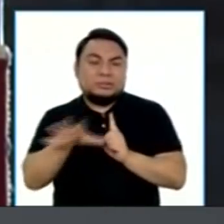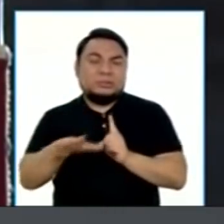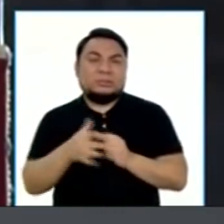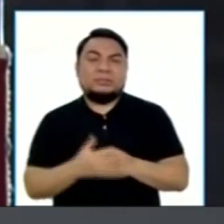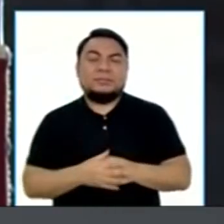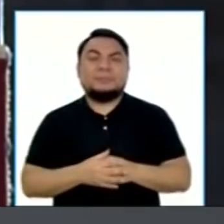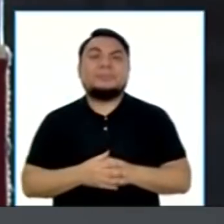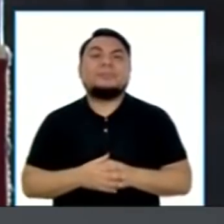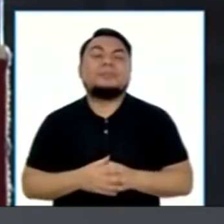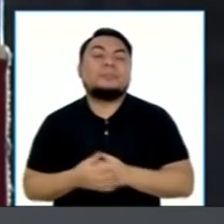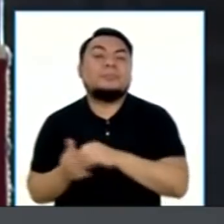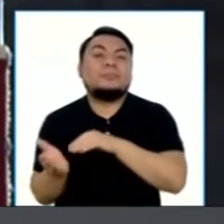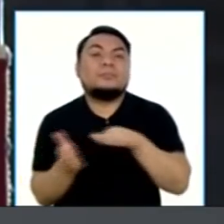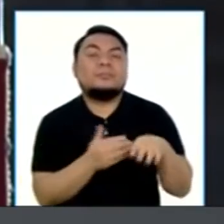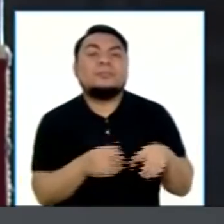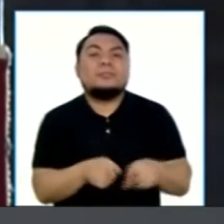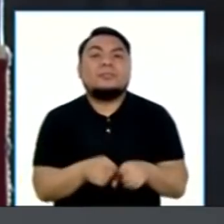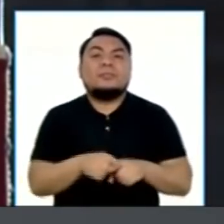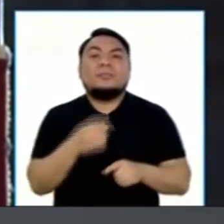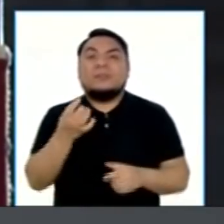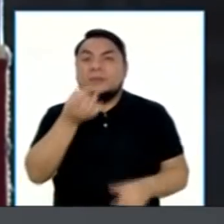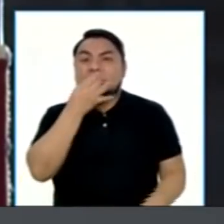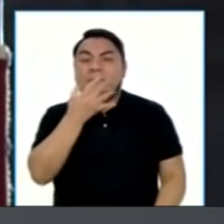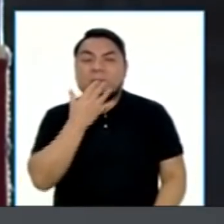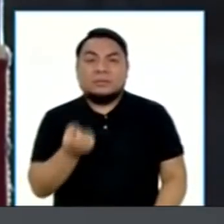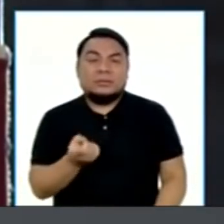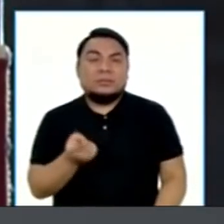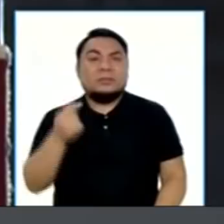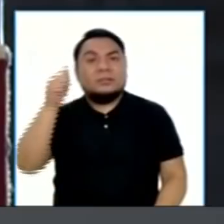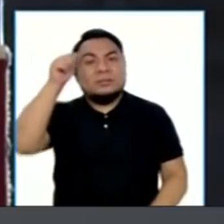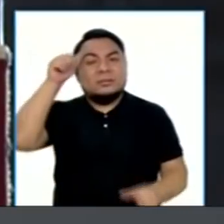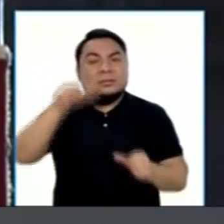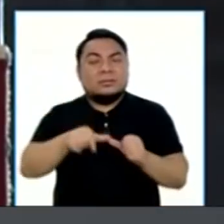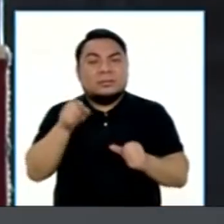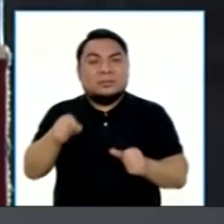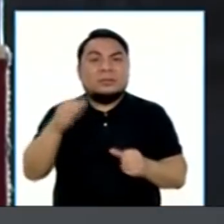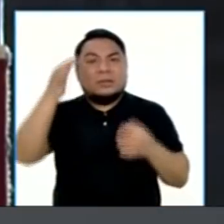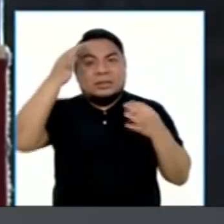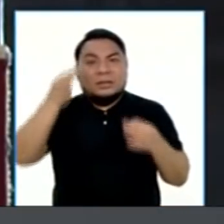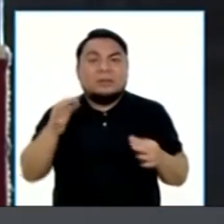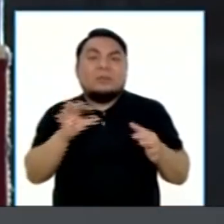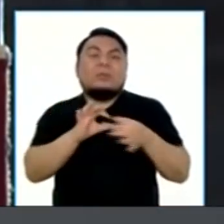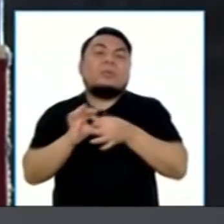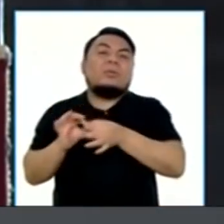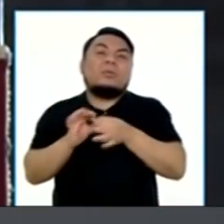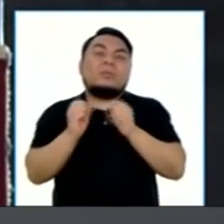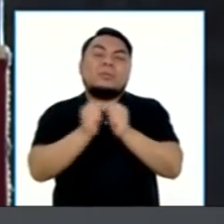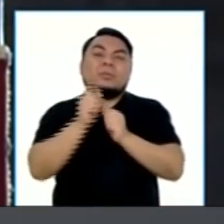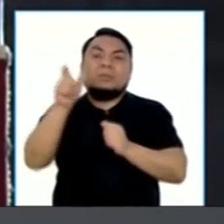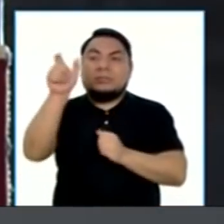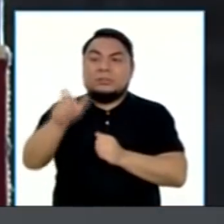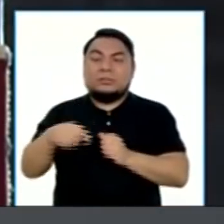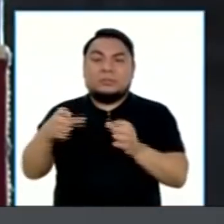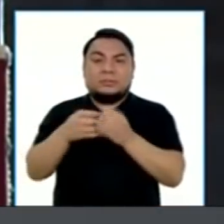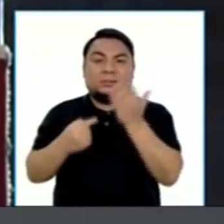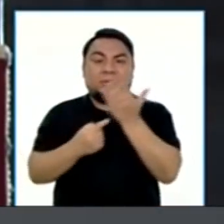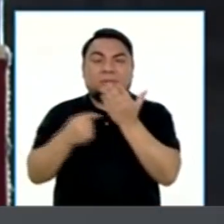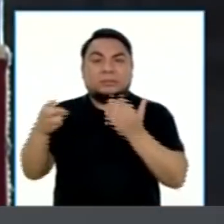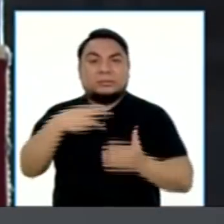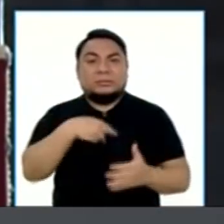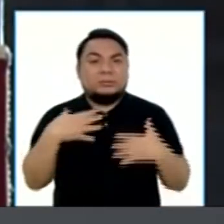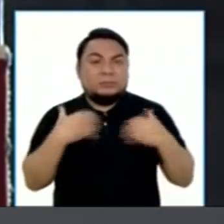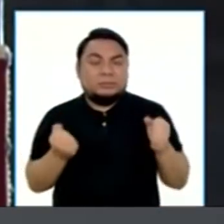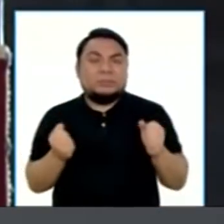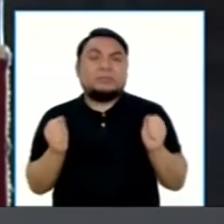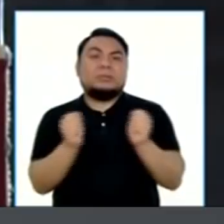contagio. Por otro lado, con respecto a los medicamentos, recuerden que esta es una decisión conjunta entre el personal técnico del Ministerio